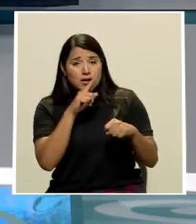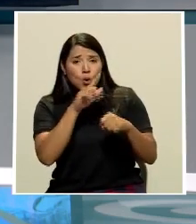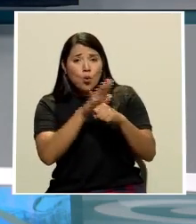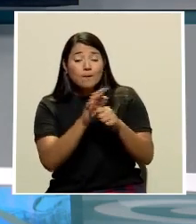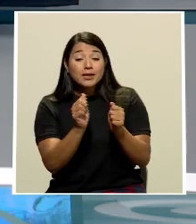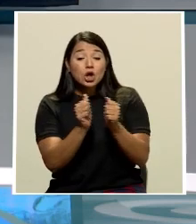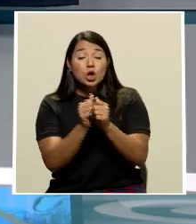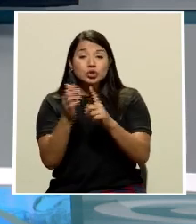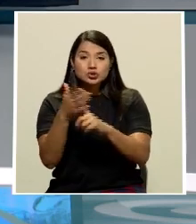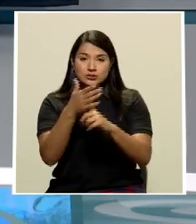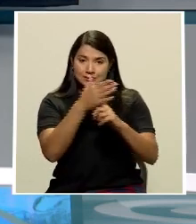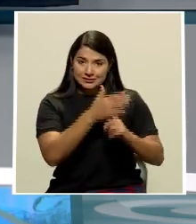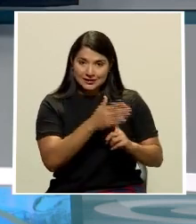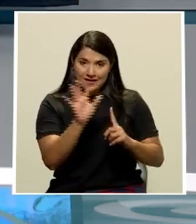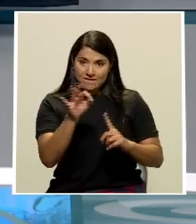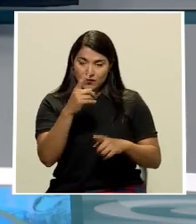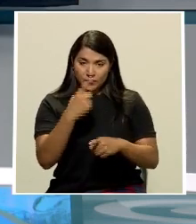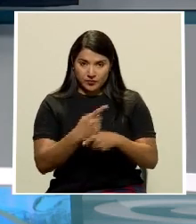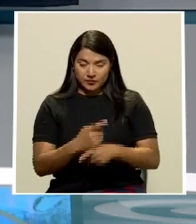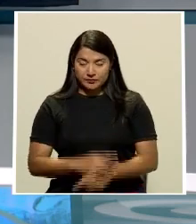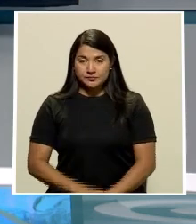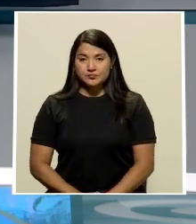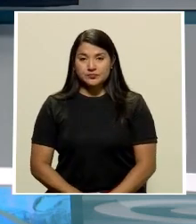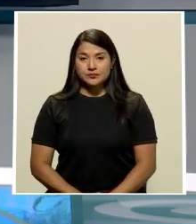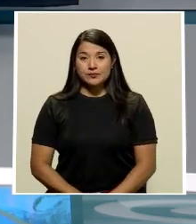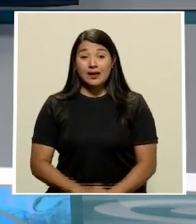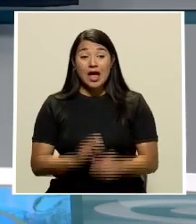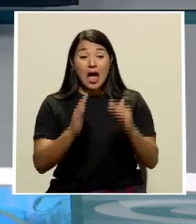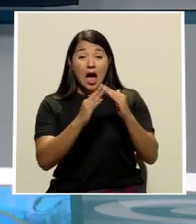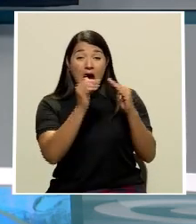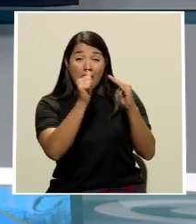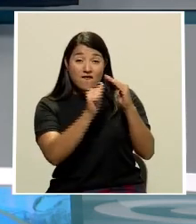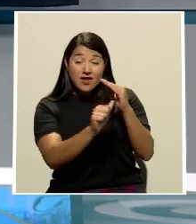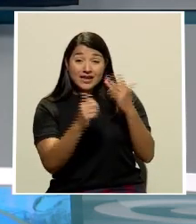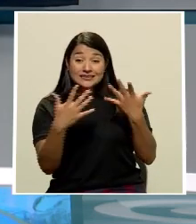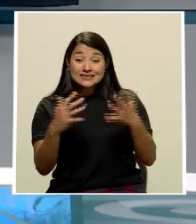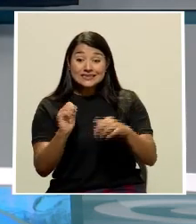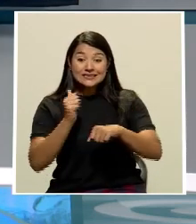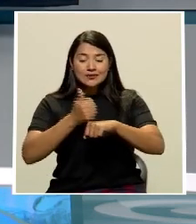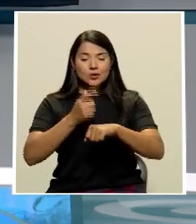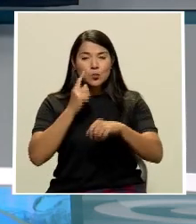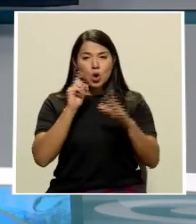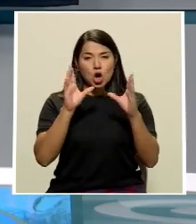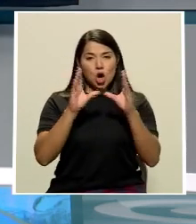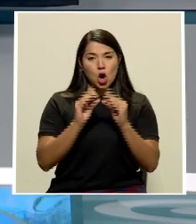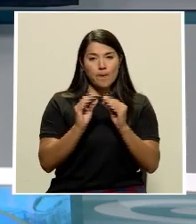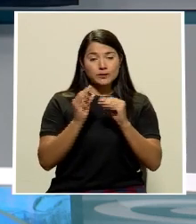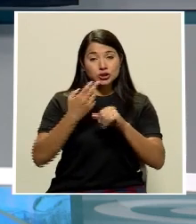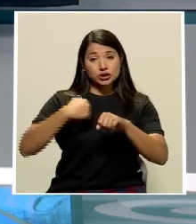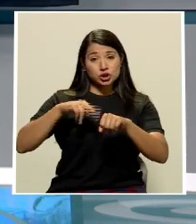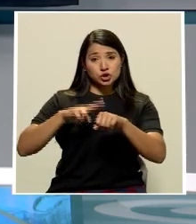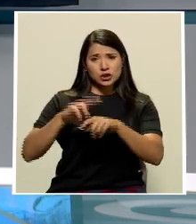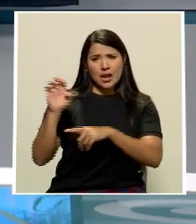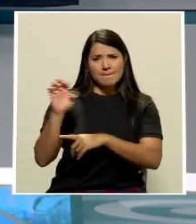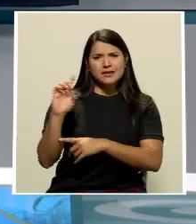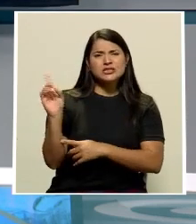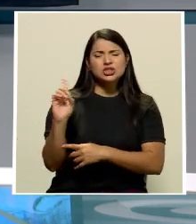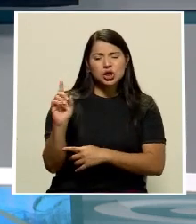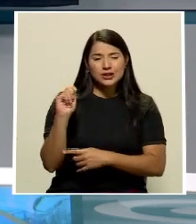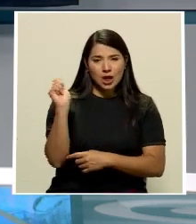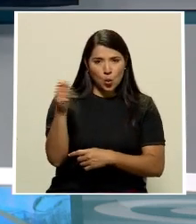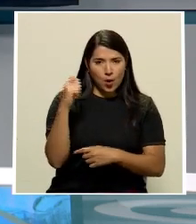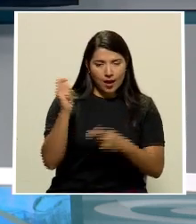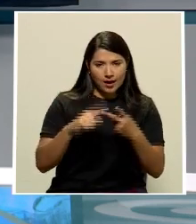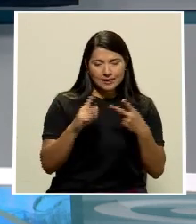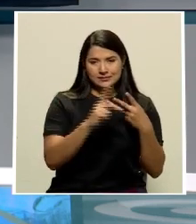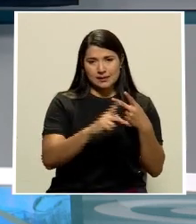el aislamiento adecuadamente. Los albergues de la Comisión Nacional de Emergencias se encuentran en Guanacaste,